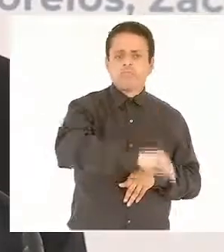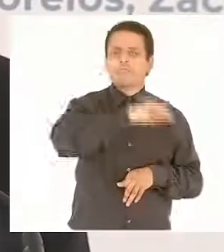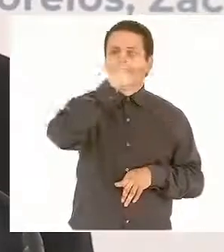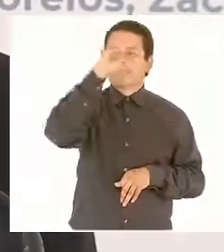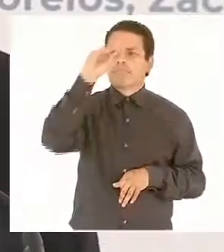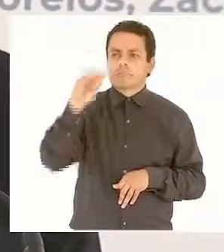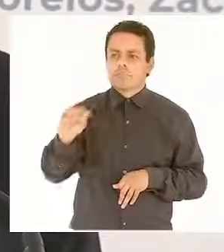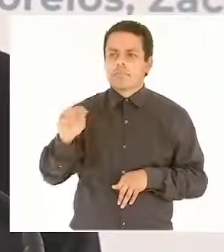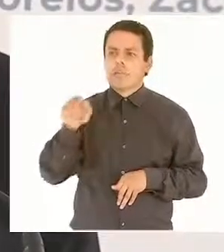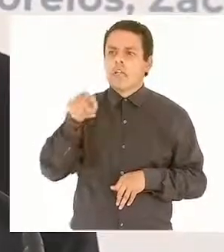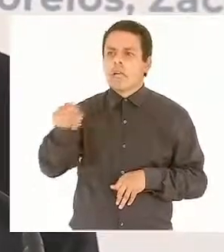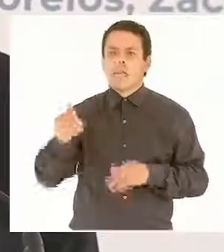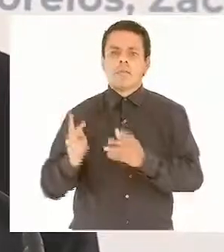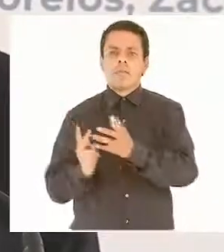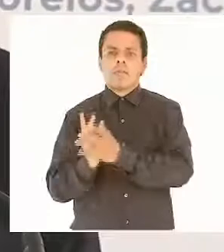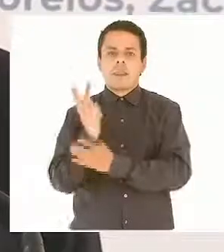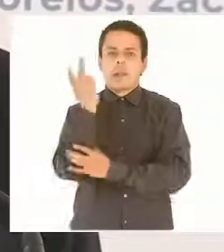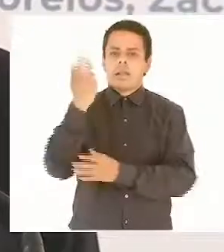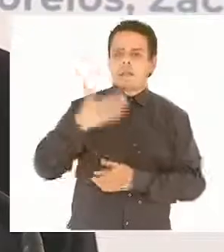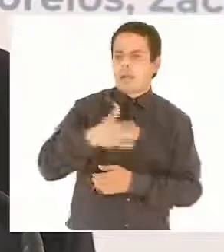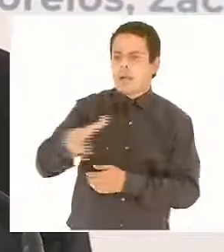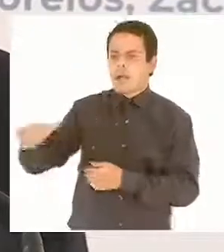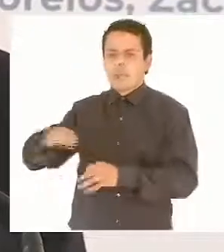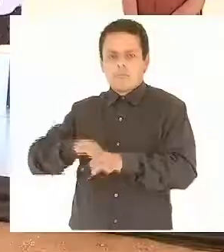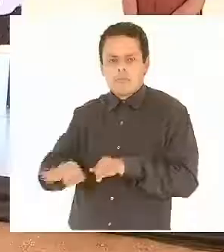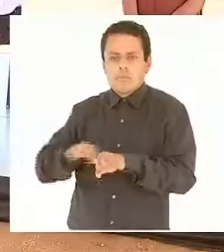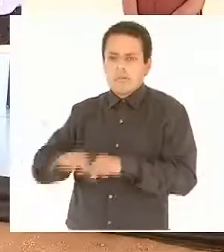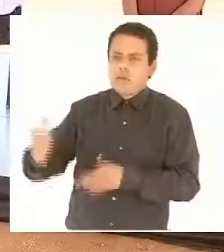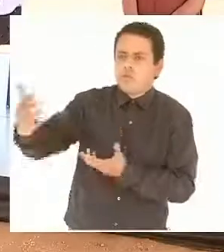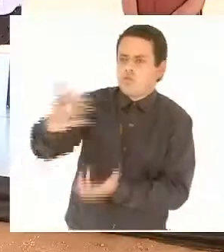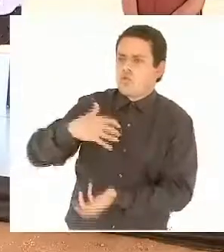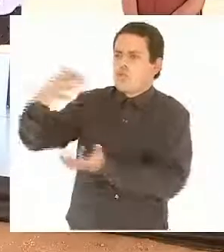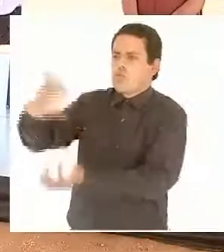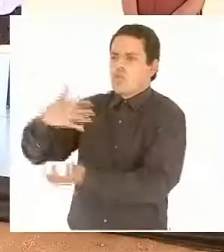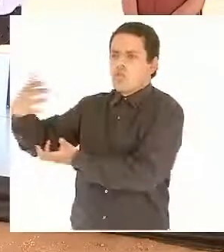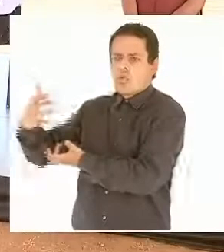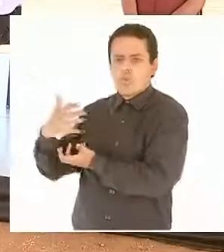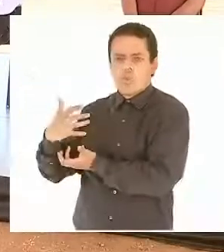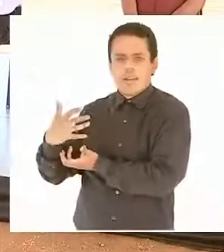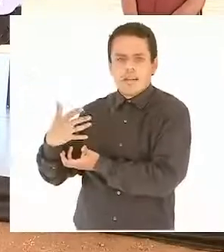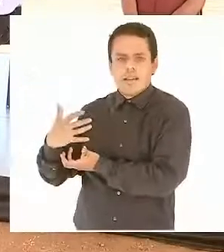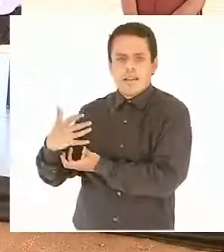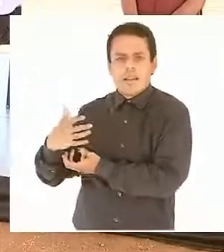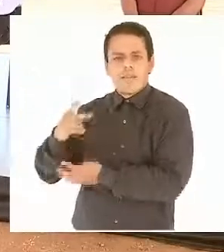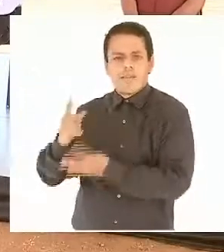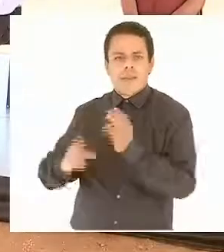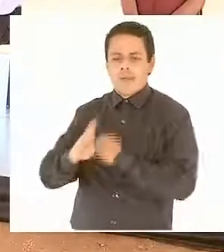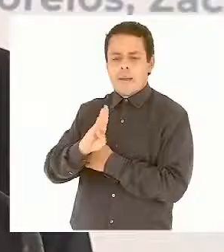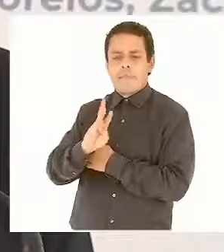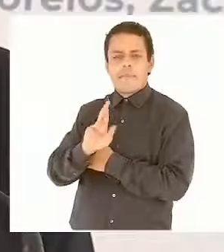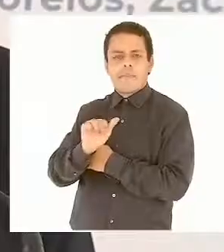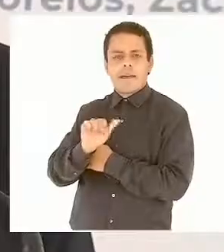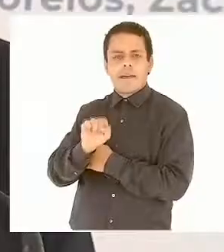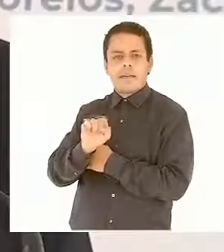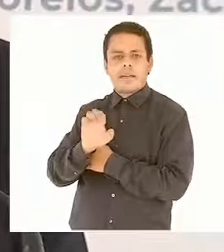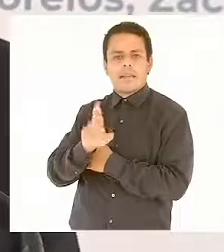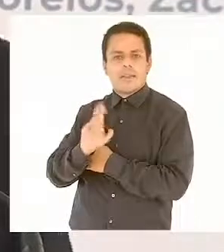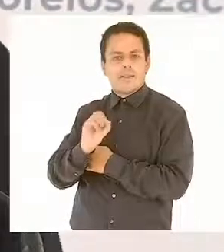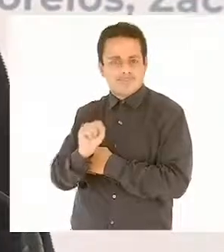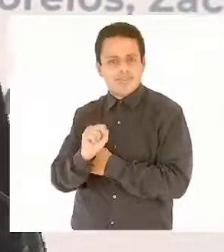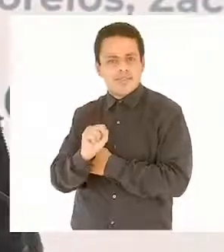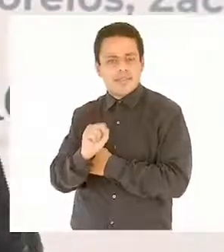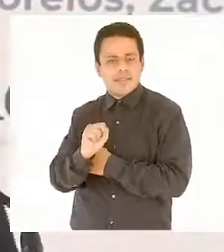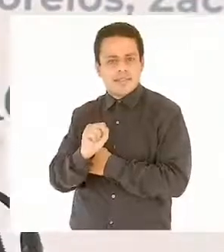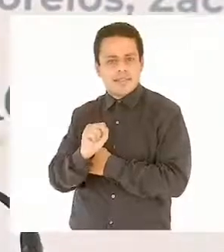a levantar las cosechas a Estados Unidos, el famoso programa Braceros,